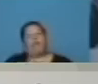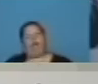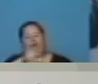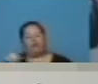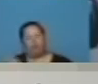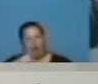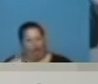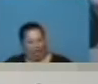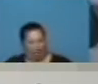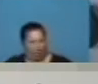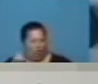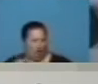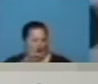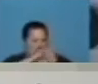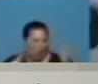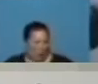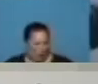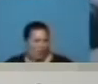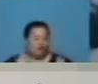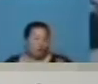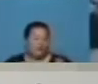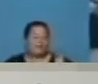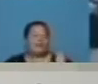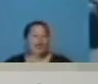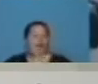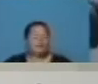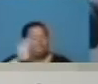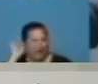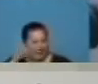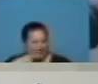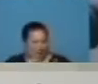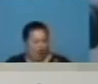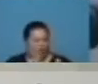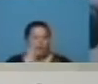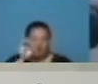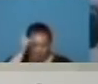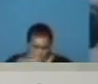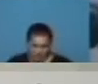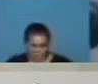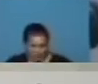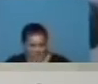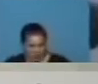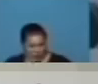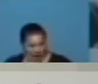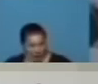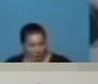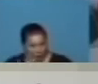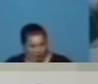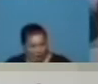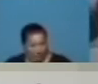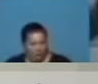una de sus urnas, por lo menos más de la mitad, dice el código. ¿Puedo hablar? ¿Puedo hablar? ¿Puedo